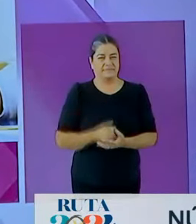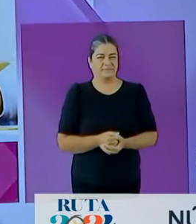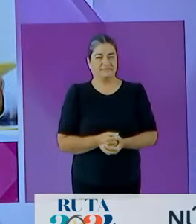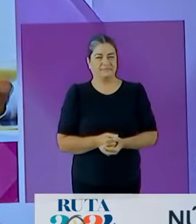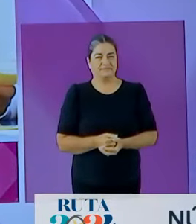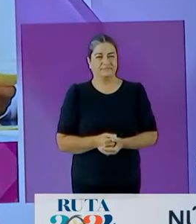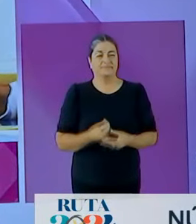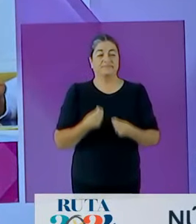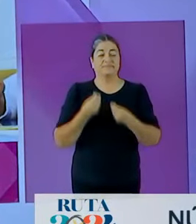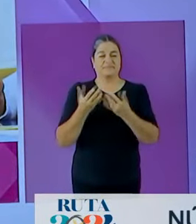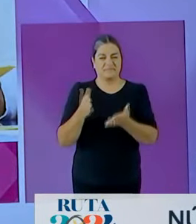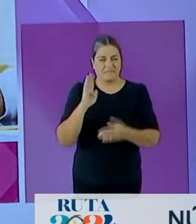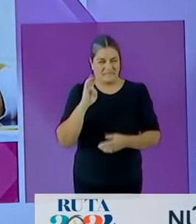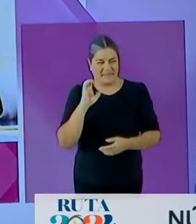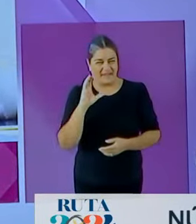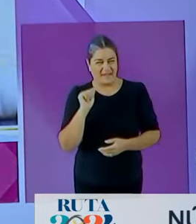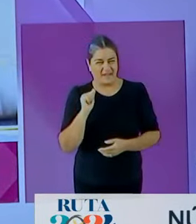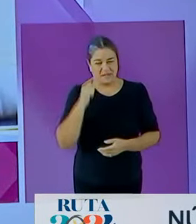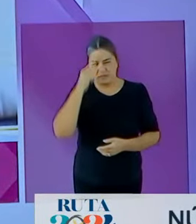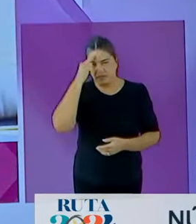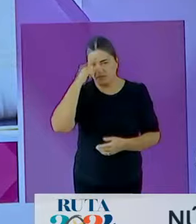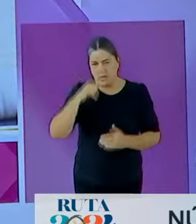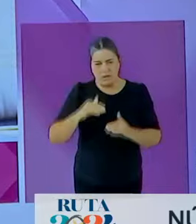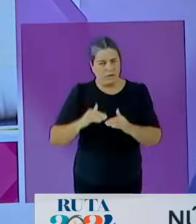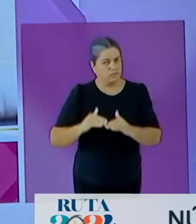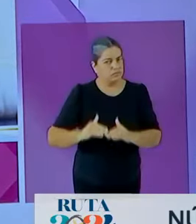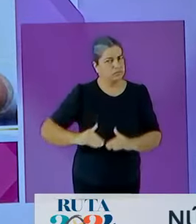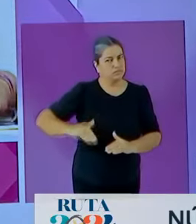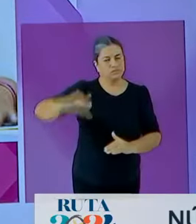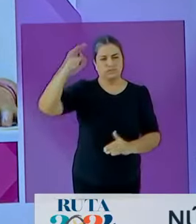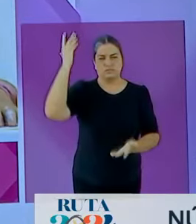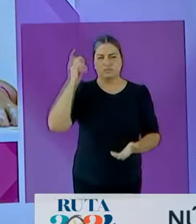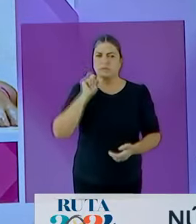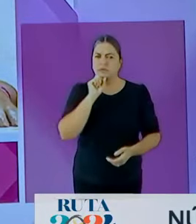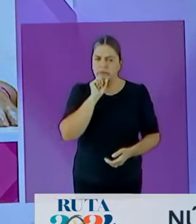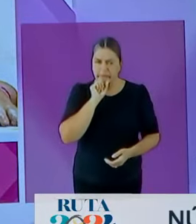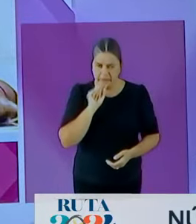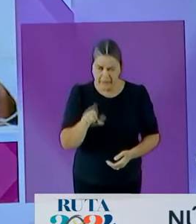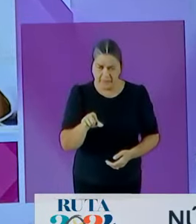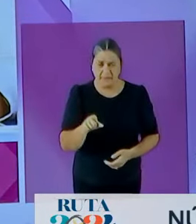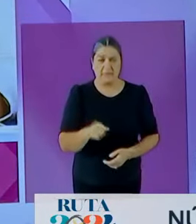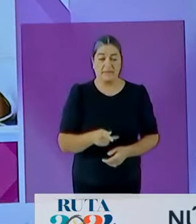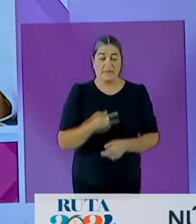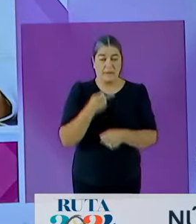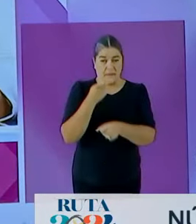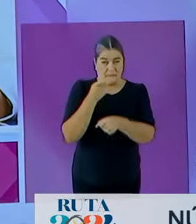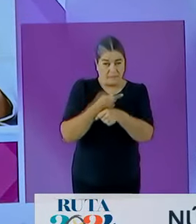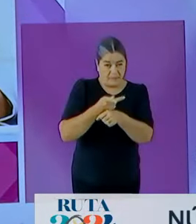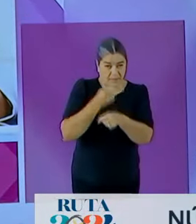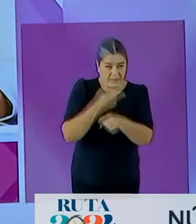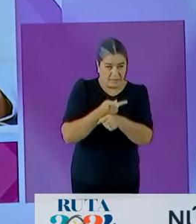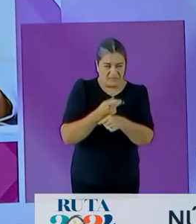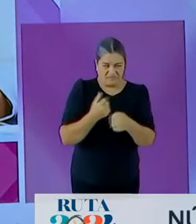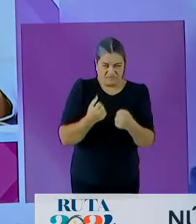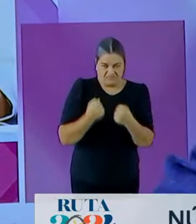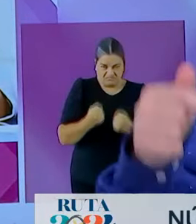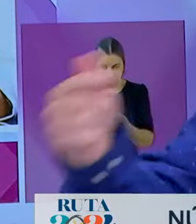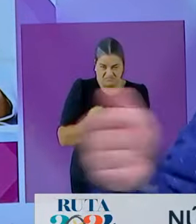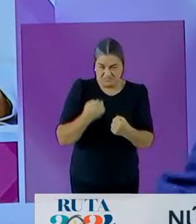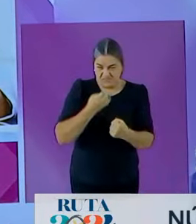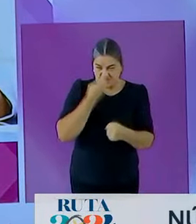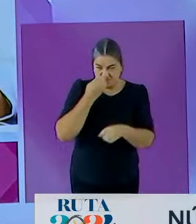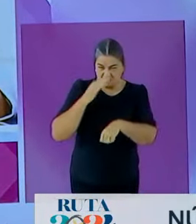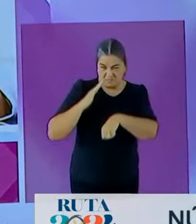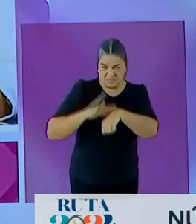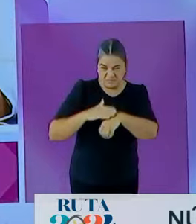restaurando sí fue el que combatió Gómez Morín desde que lo creó. El del hiperpresidencialismo, el de qué horas son las que usted diga, señor presidente, el